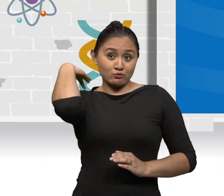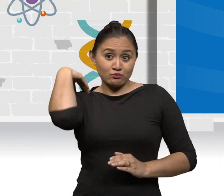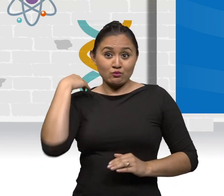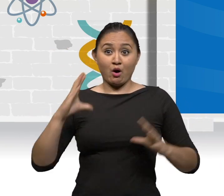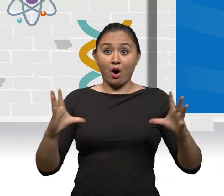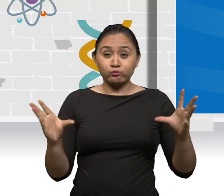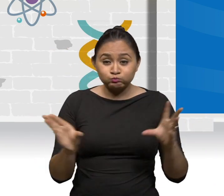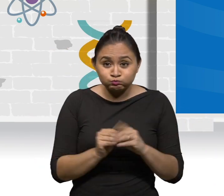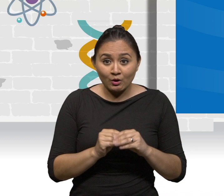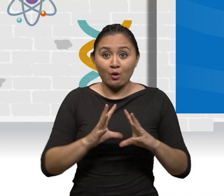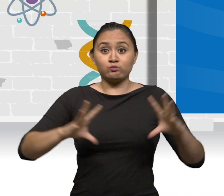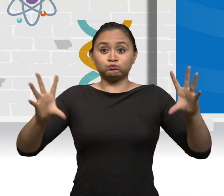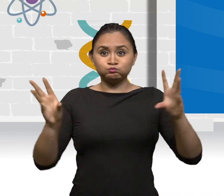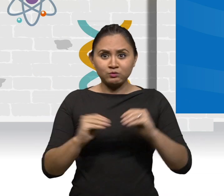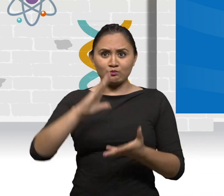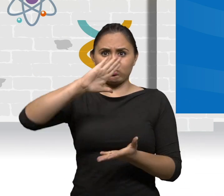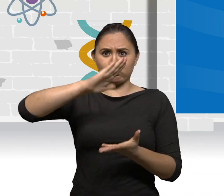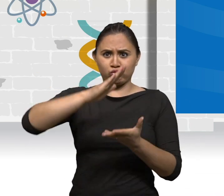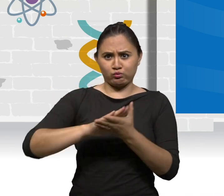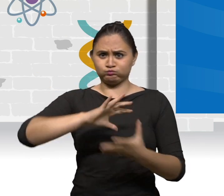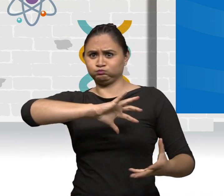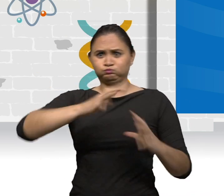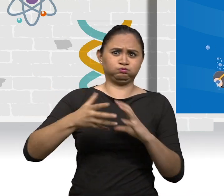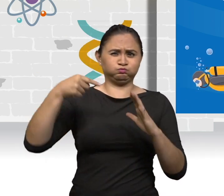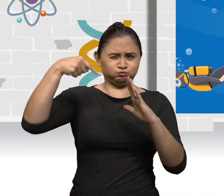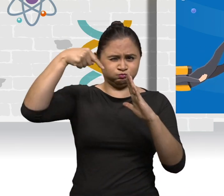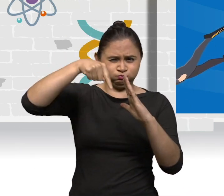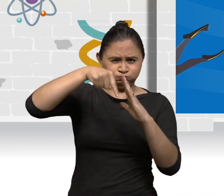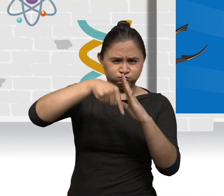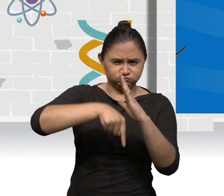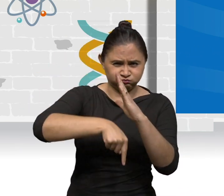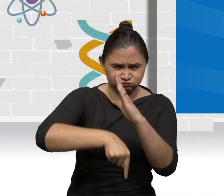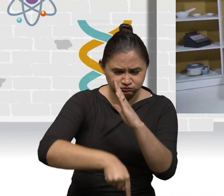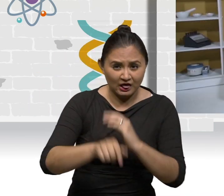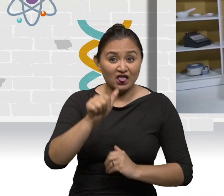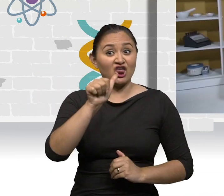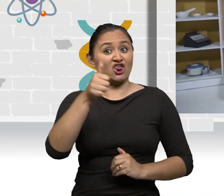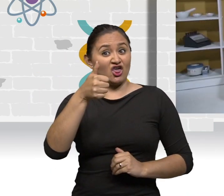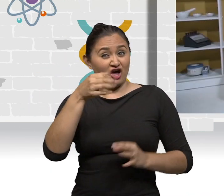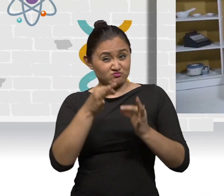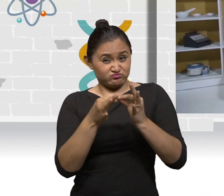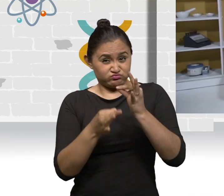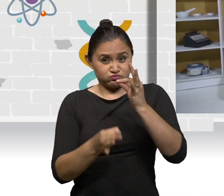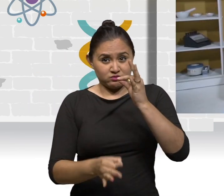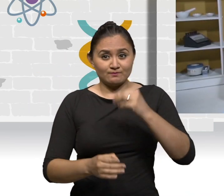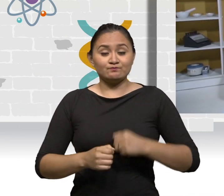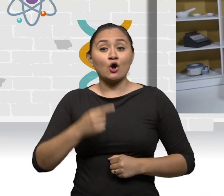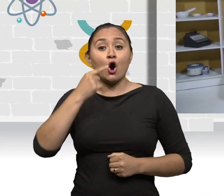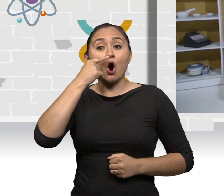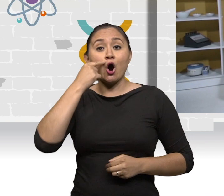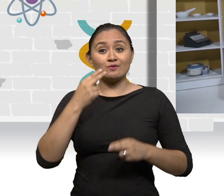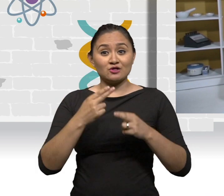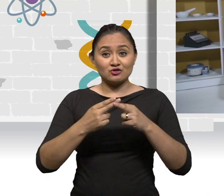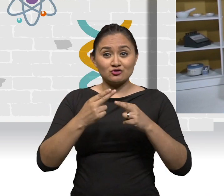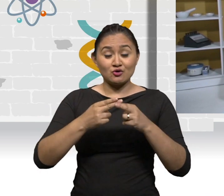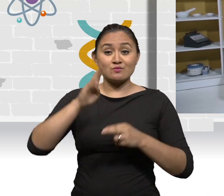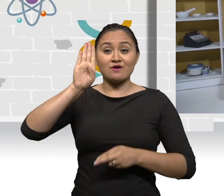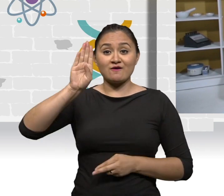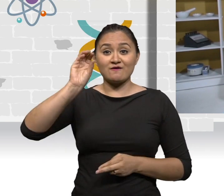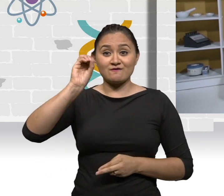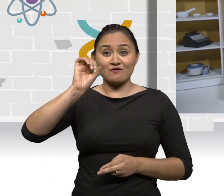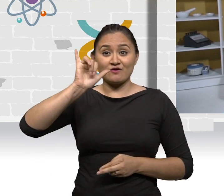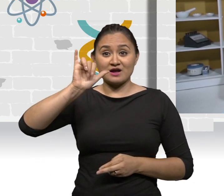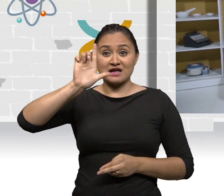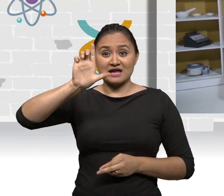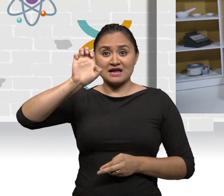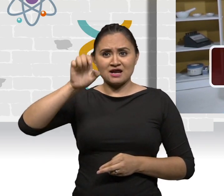a aproximadamente la mitad a los 10 metros de profundidad? Robert Boyle y Edmund Marriott estudiaron por